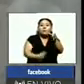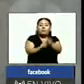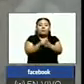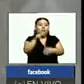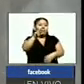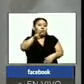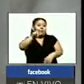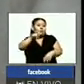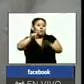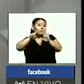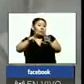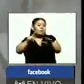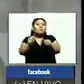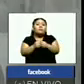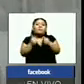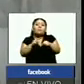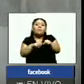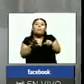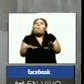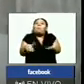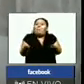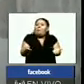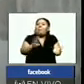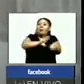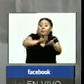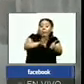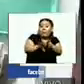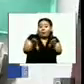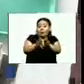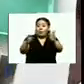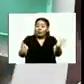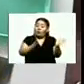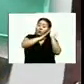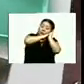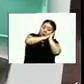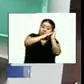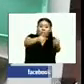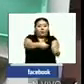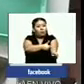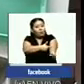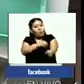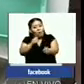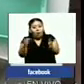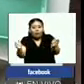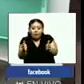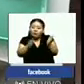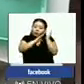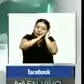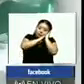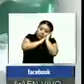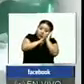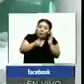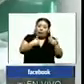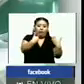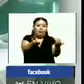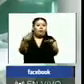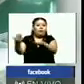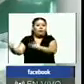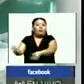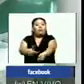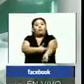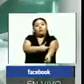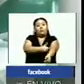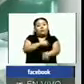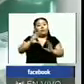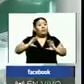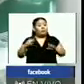2.6 millones de dólares para la compra de camillas cunas y otros implementos que serán entregados a los hospitales de la red